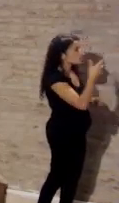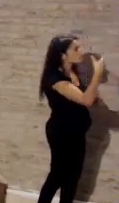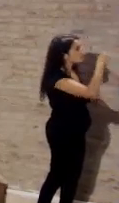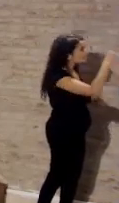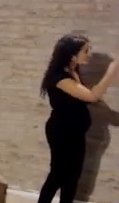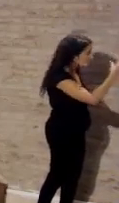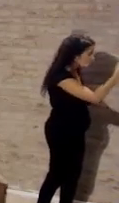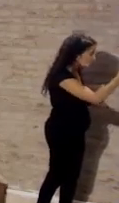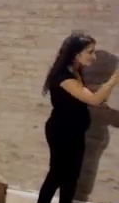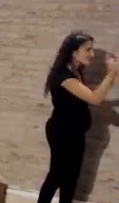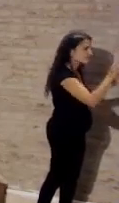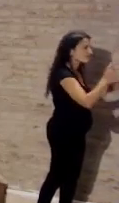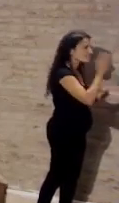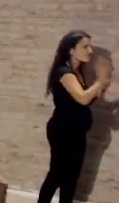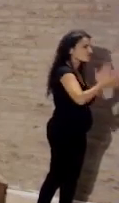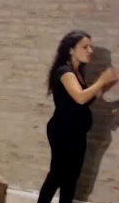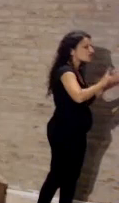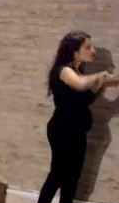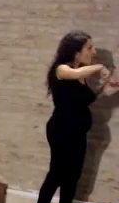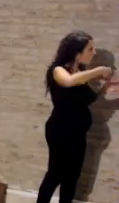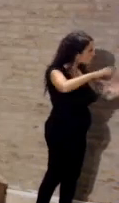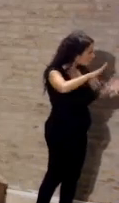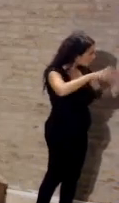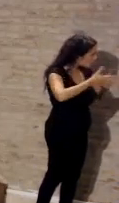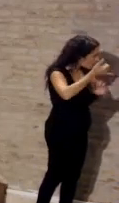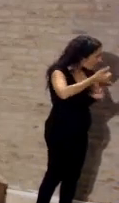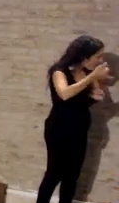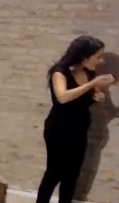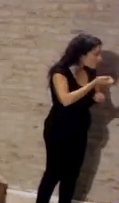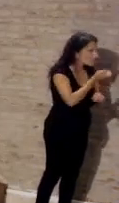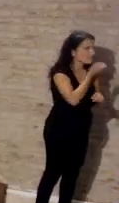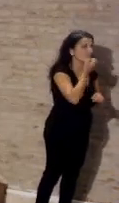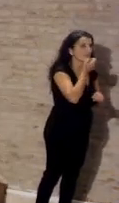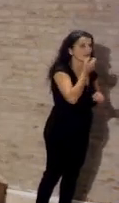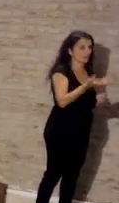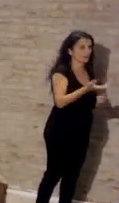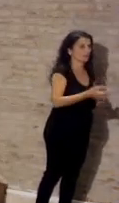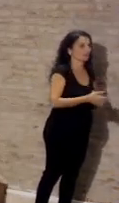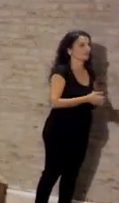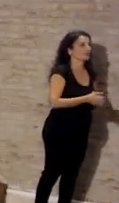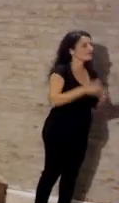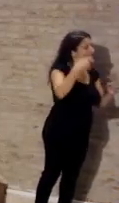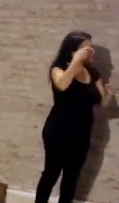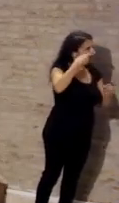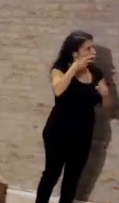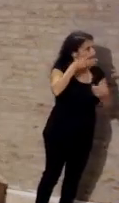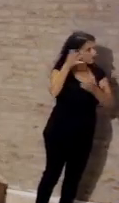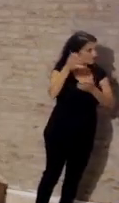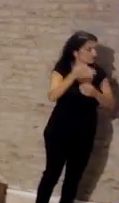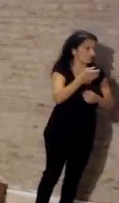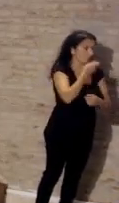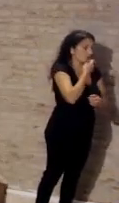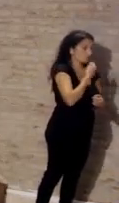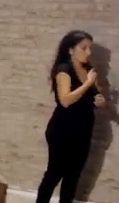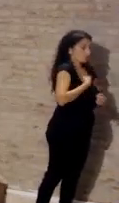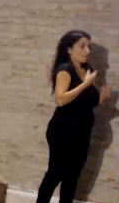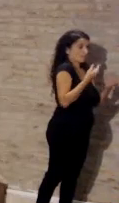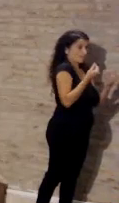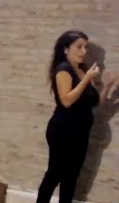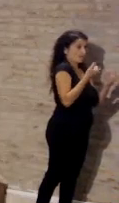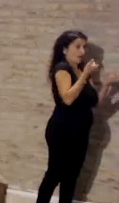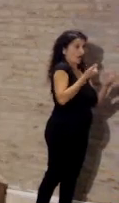otras formas de violencia lo veíamos en el video ahí decía si ganamos dinero Si Tenemos